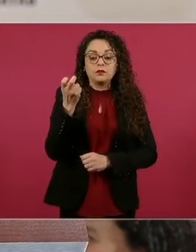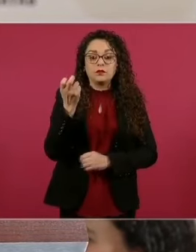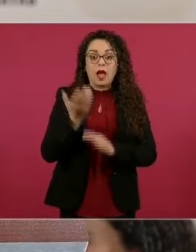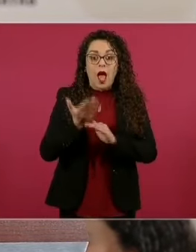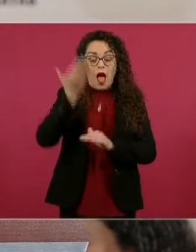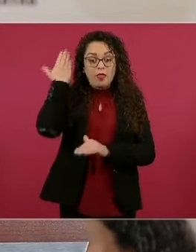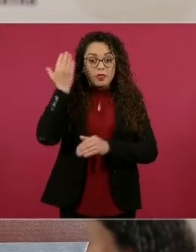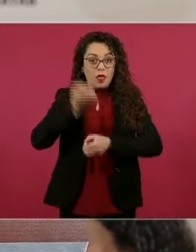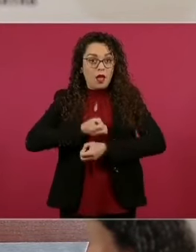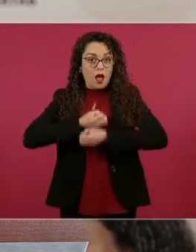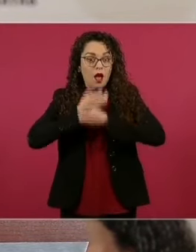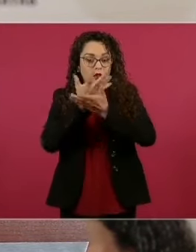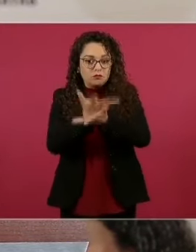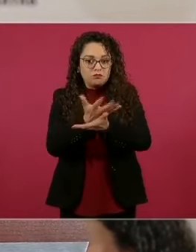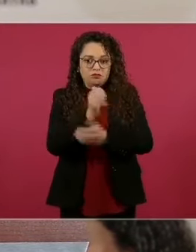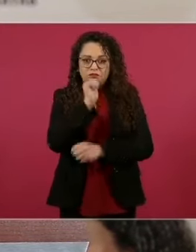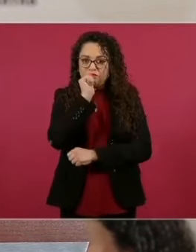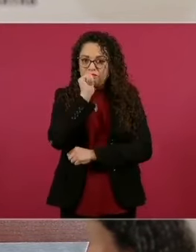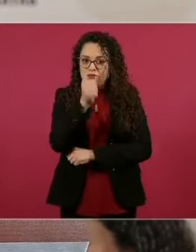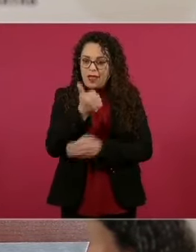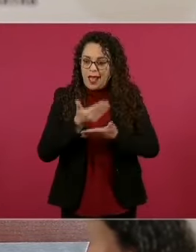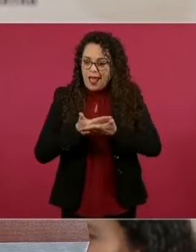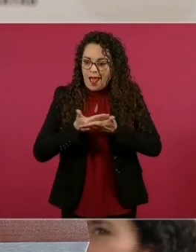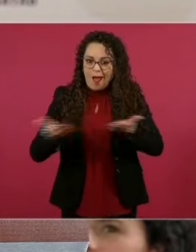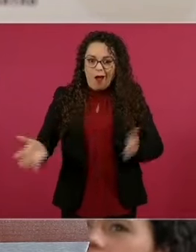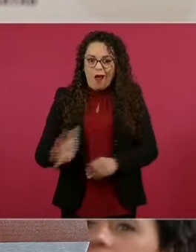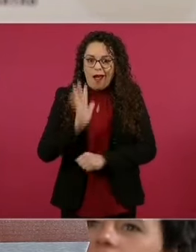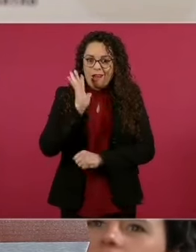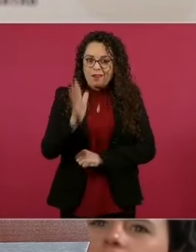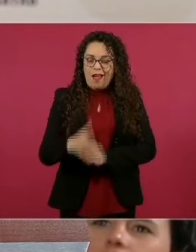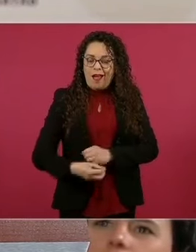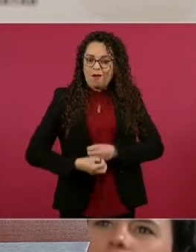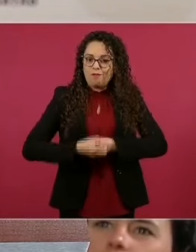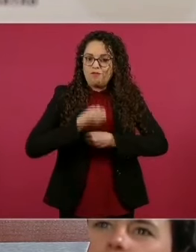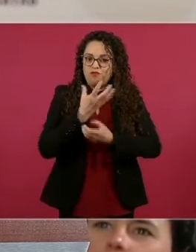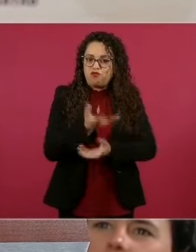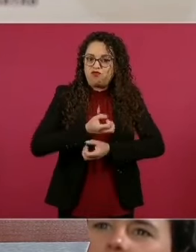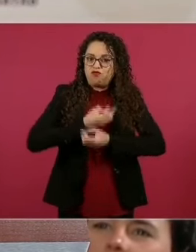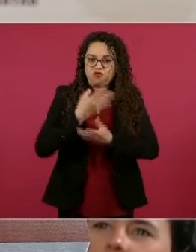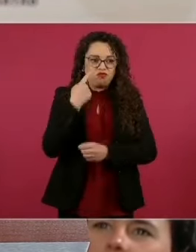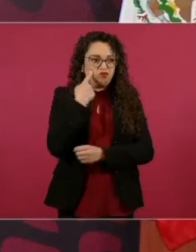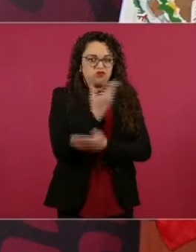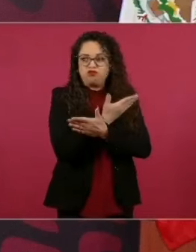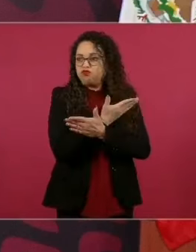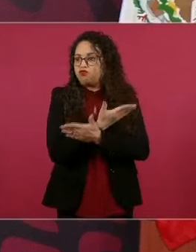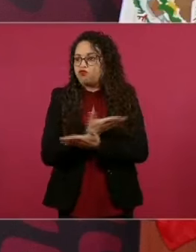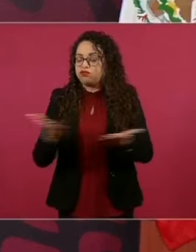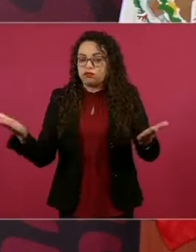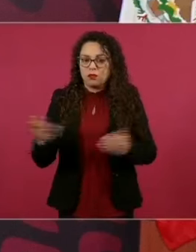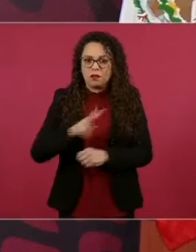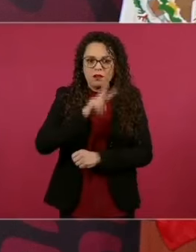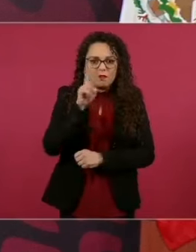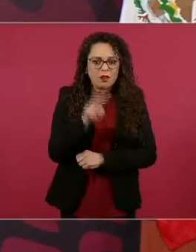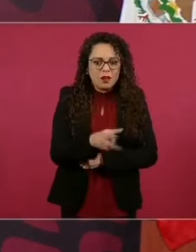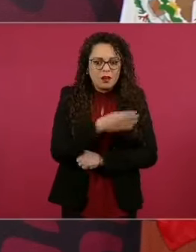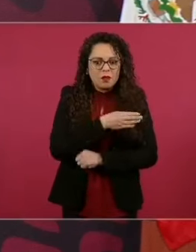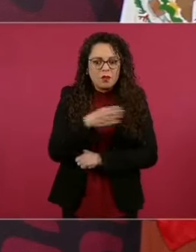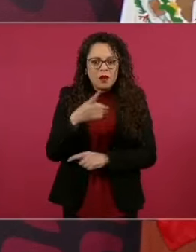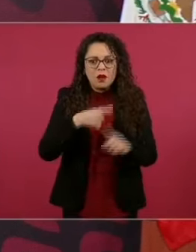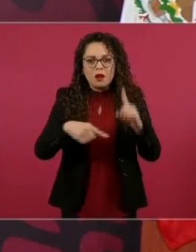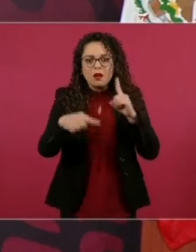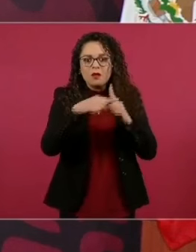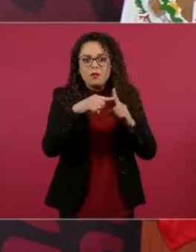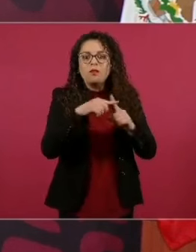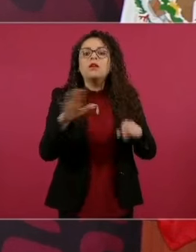leer completa la columna de Héctor de Maulión en el Universal, el secretario que le dijo no a López Obrador. En un